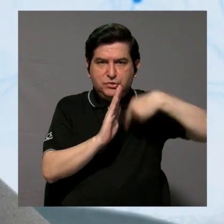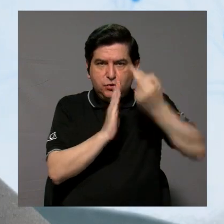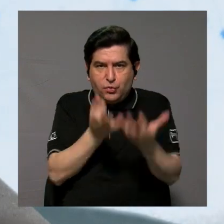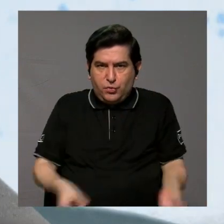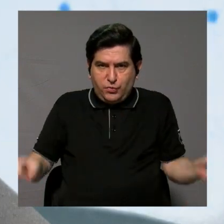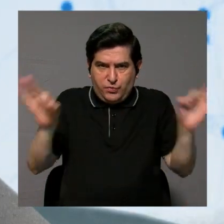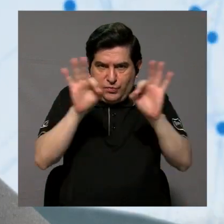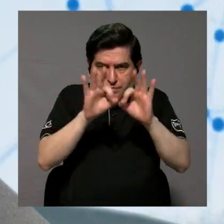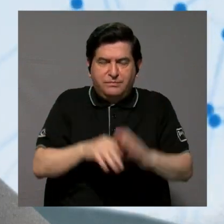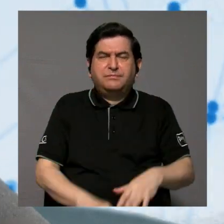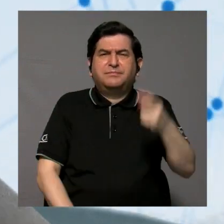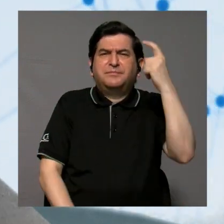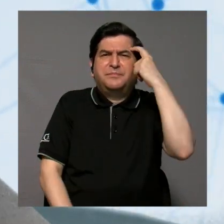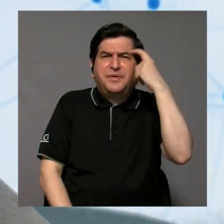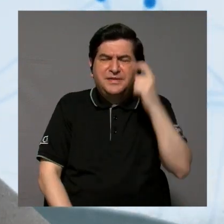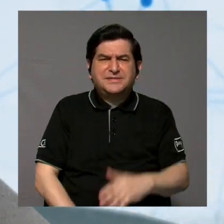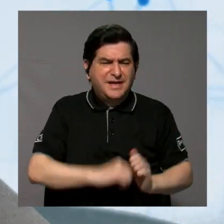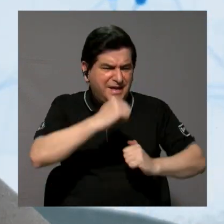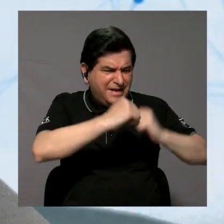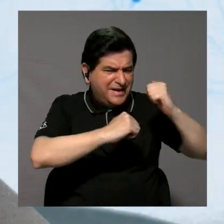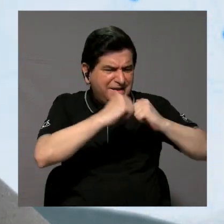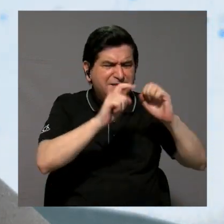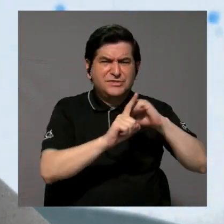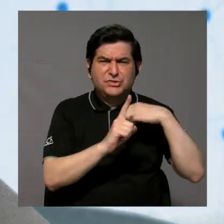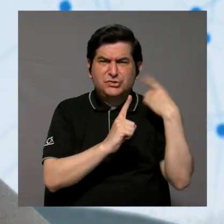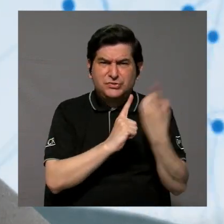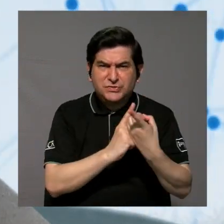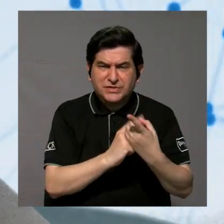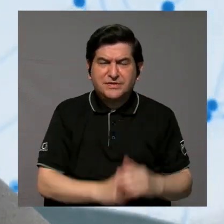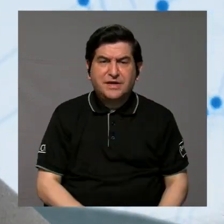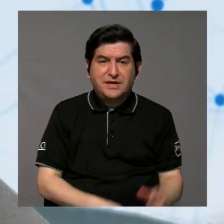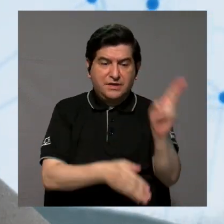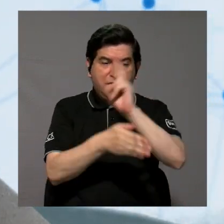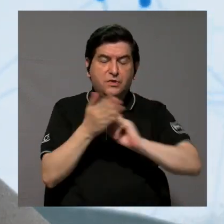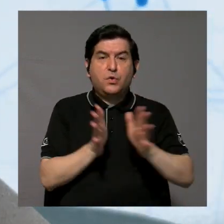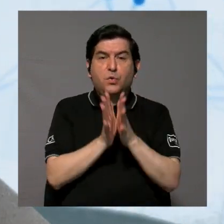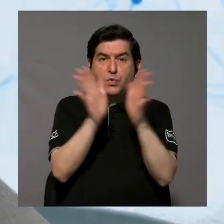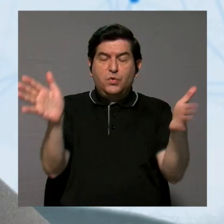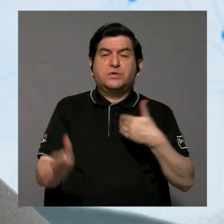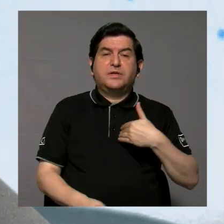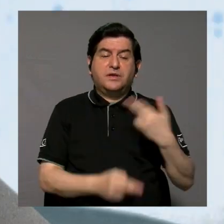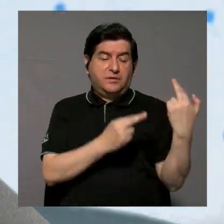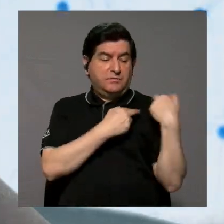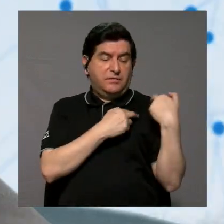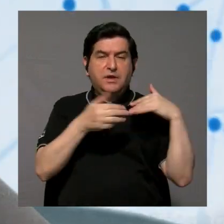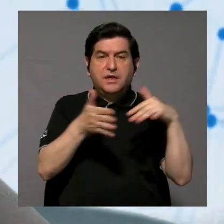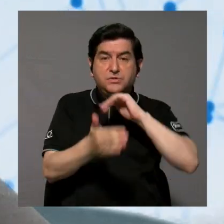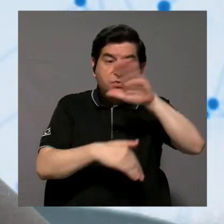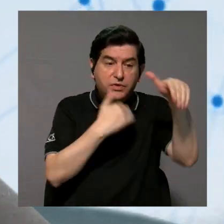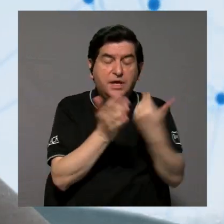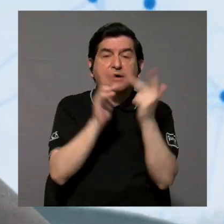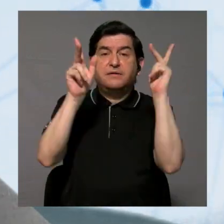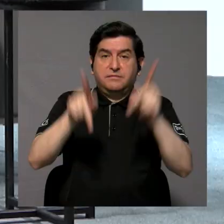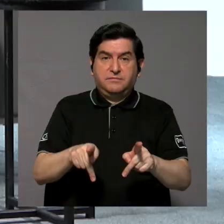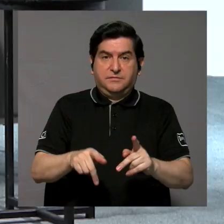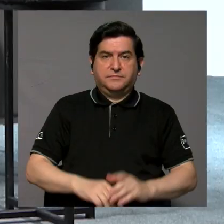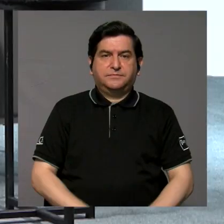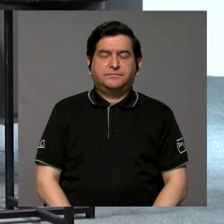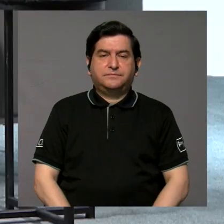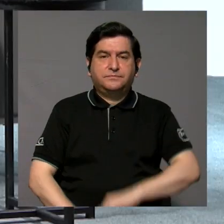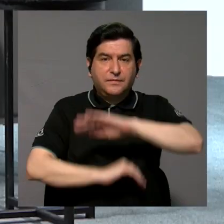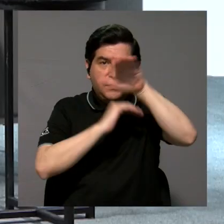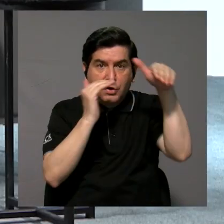fundamental y cuando nosotros pensamos en cómo están estructuradas las sociedades, yo creo que las universidades públicas tienen el deber de estudiar a todas las personas, ¿verdad?